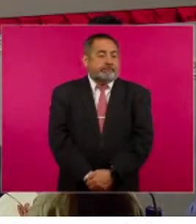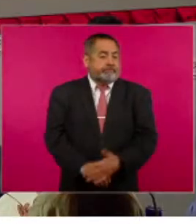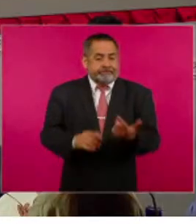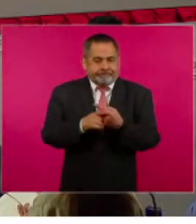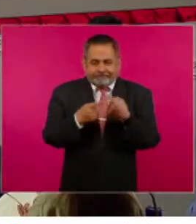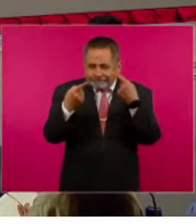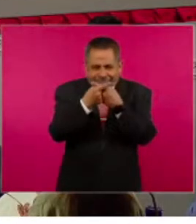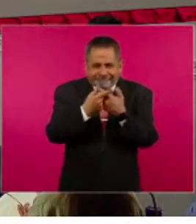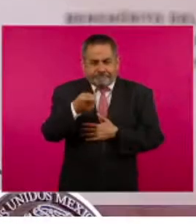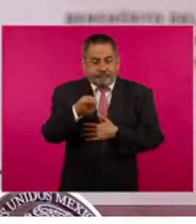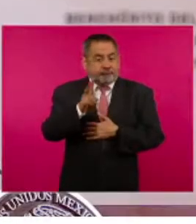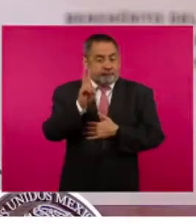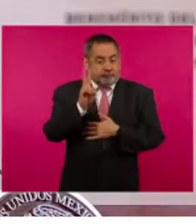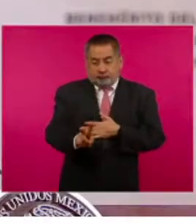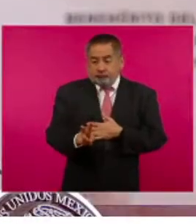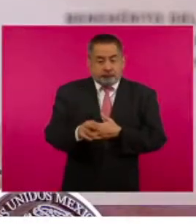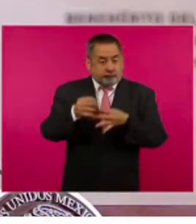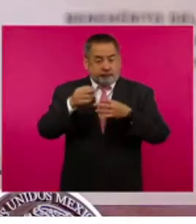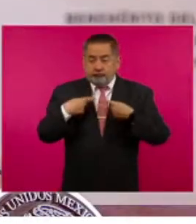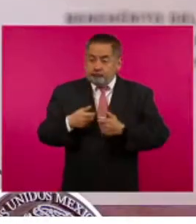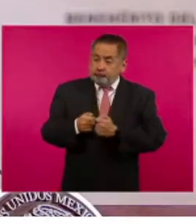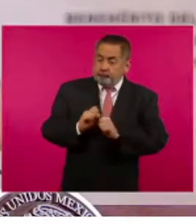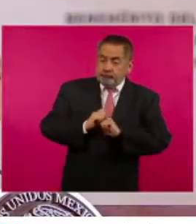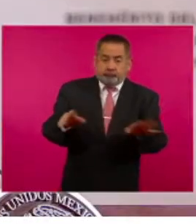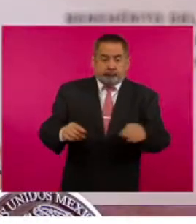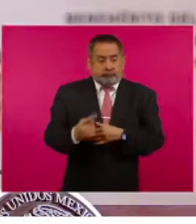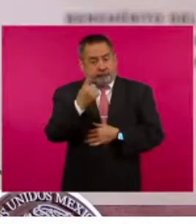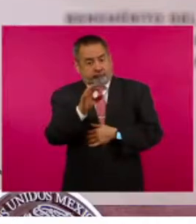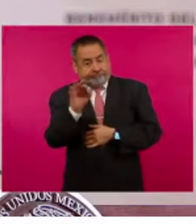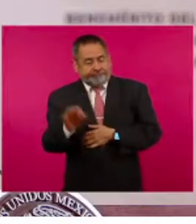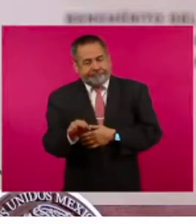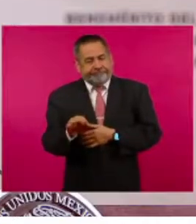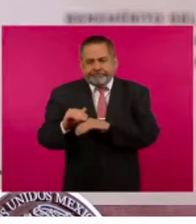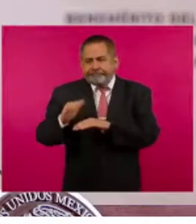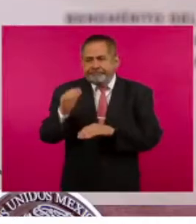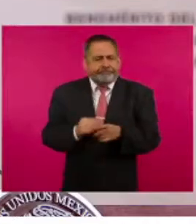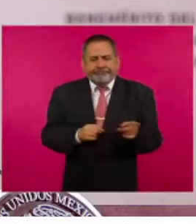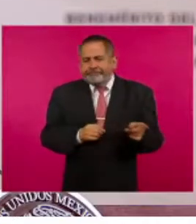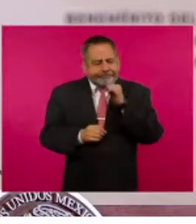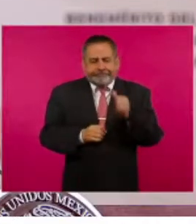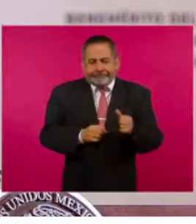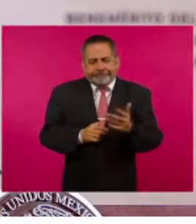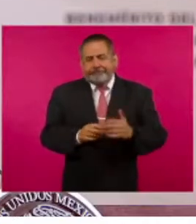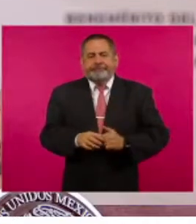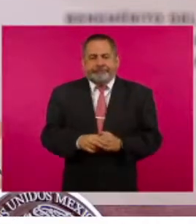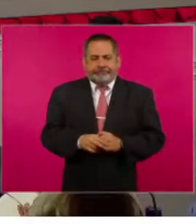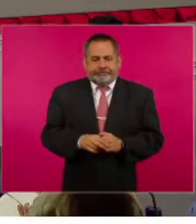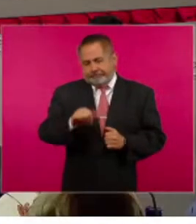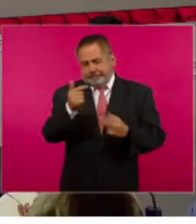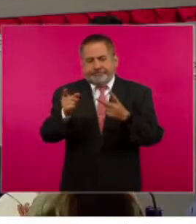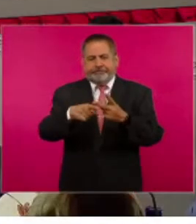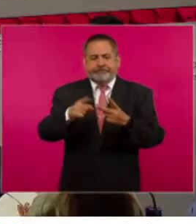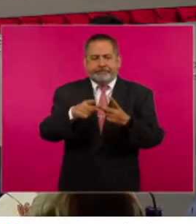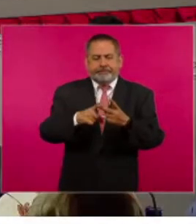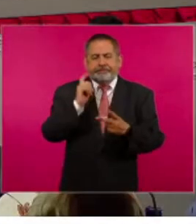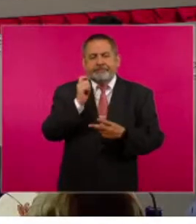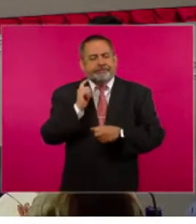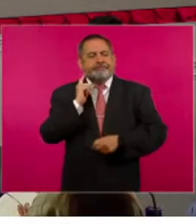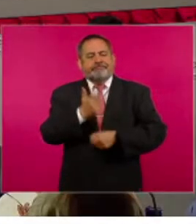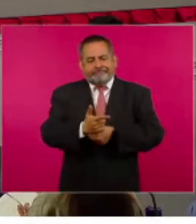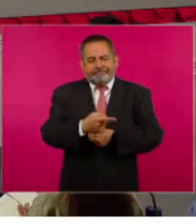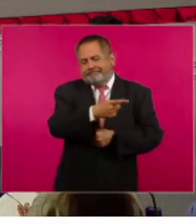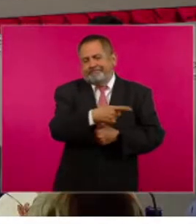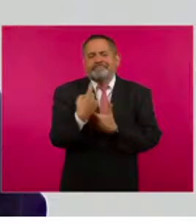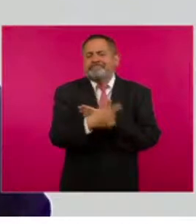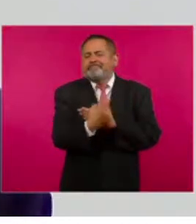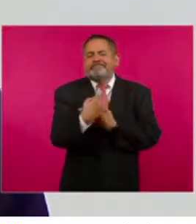coinciden los datos. Si fuera orgánico, solamente sería el 1% de los tweets que se publican. Pero vamos con otro elemento que confirma el